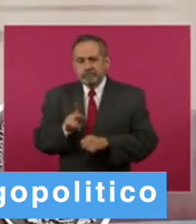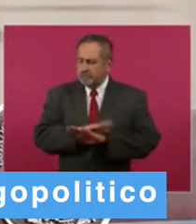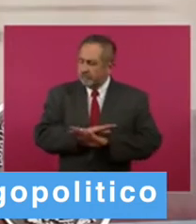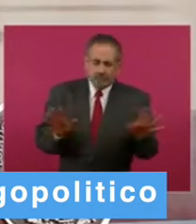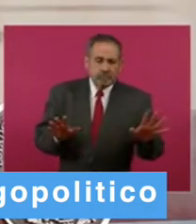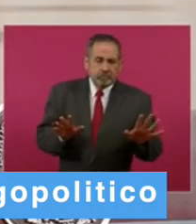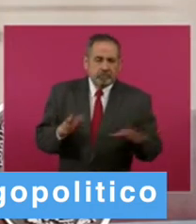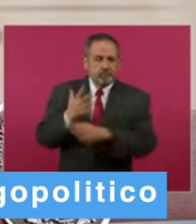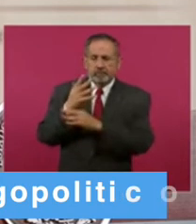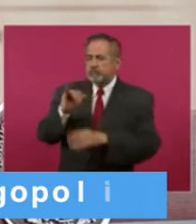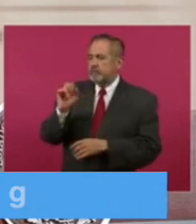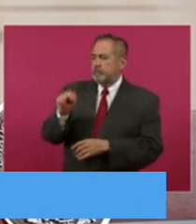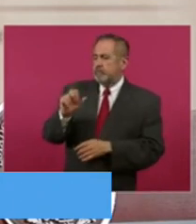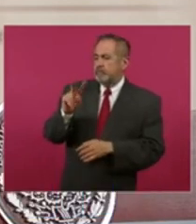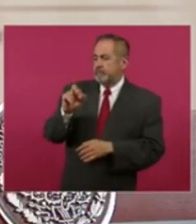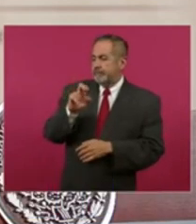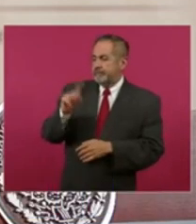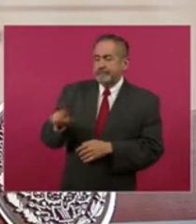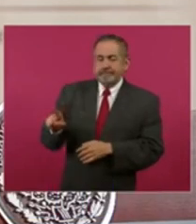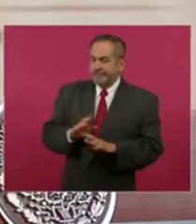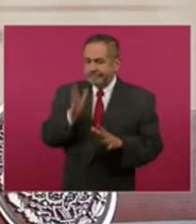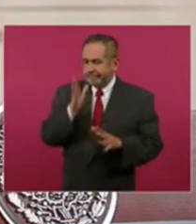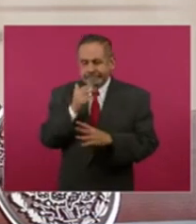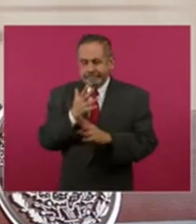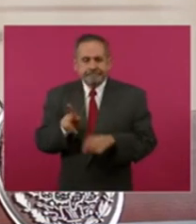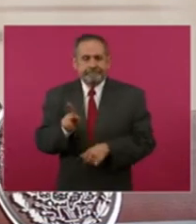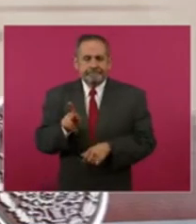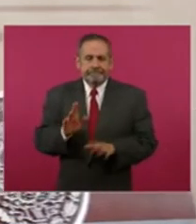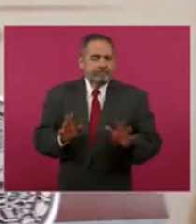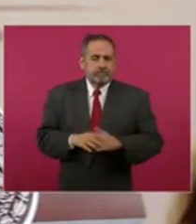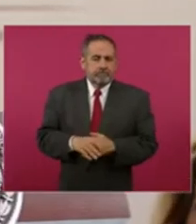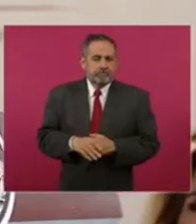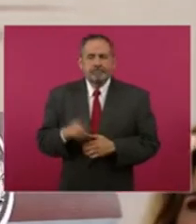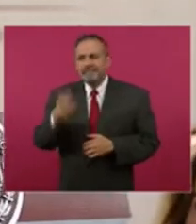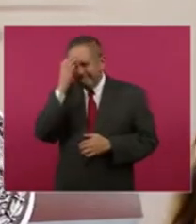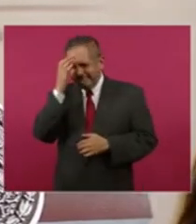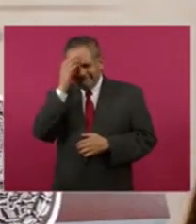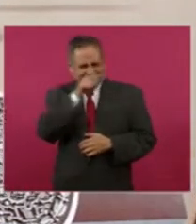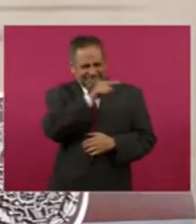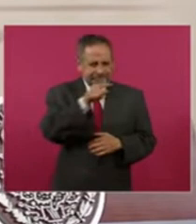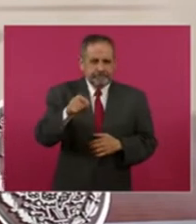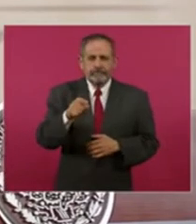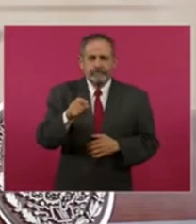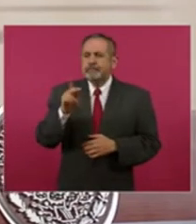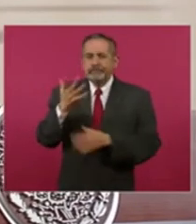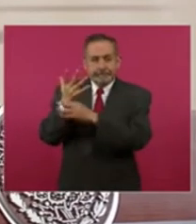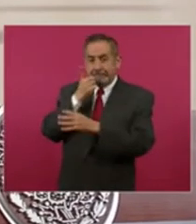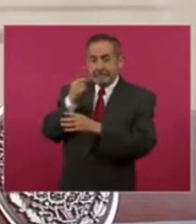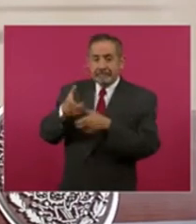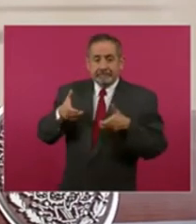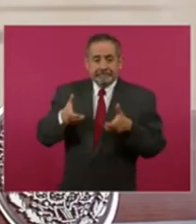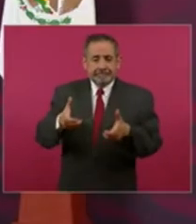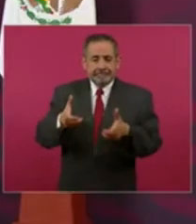una candidatura. Por su parte, Marcelo Ebrard ya le entregó su renuncia al presidente como canciller y ahora se va a enfocar en la búsqueda de